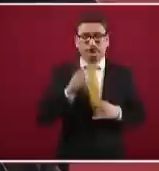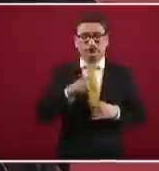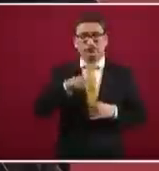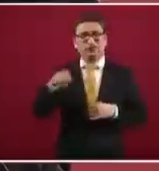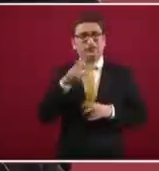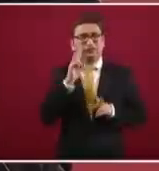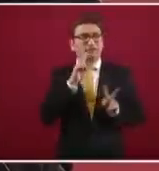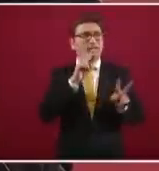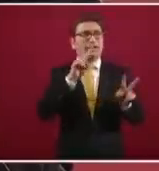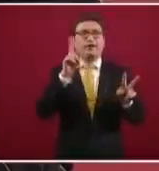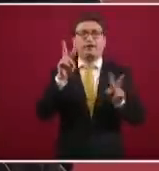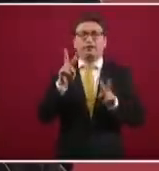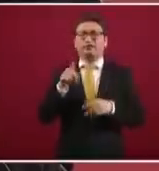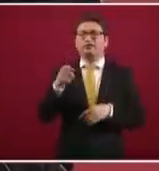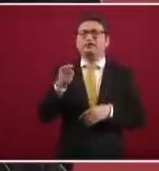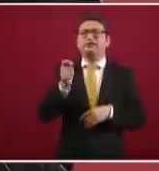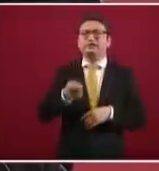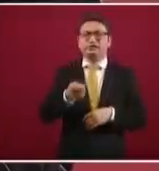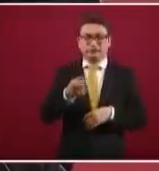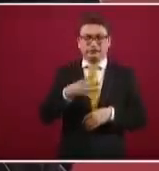a